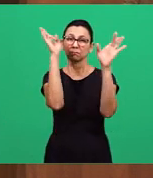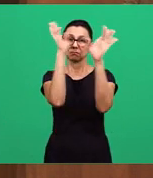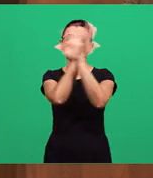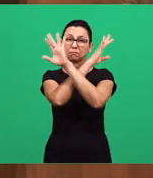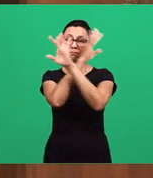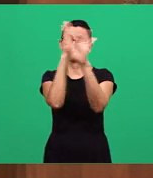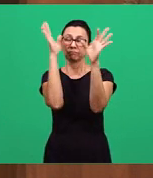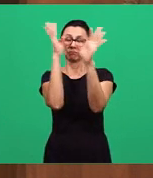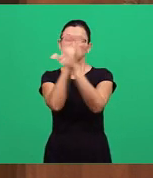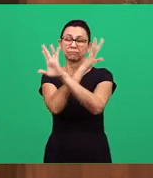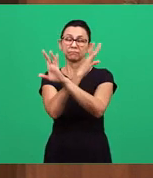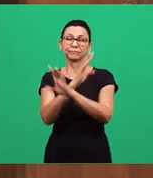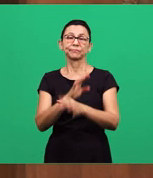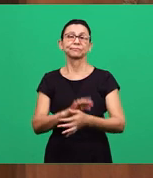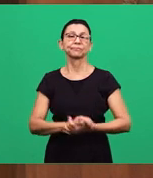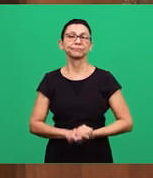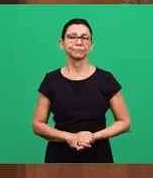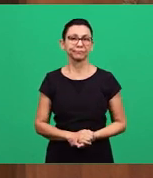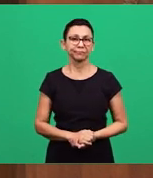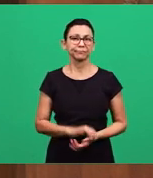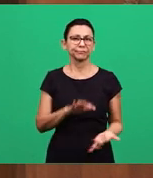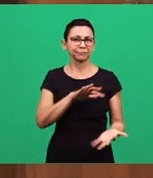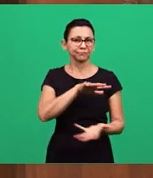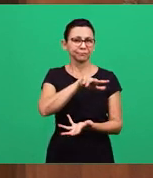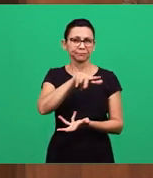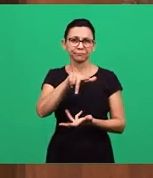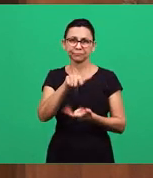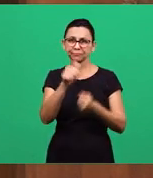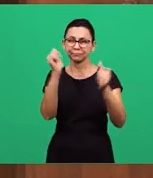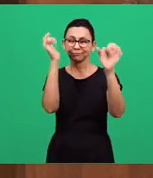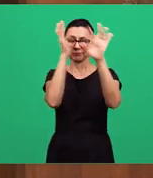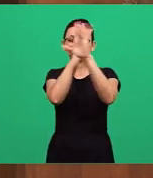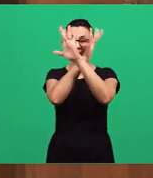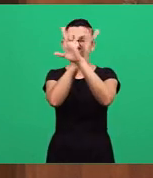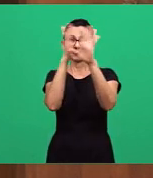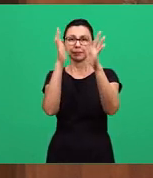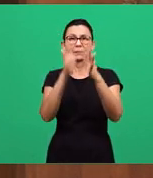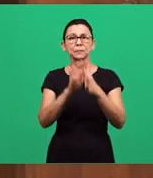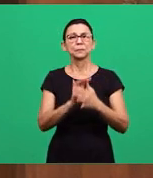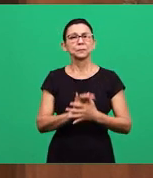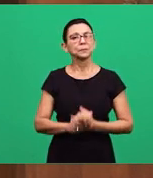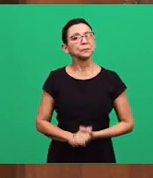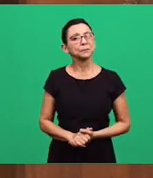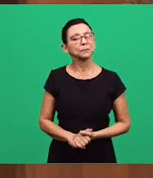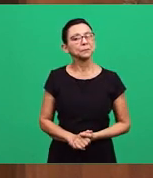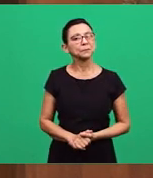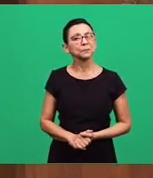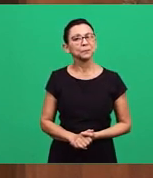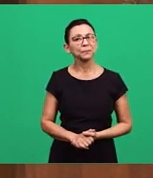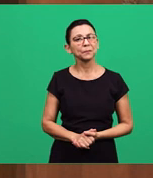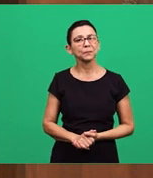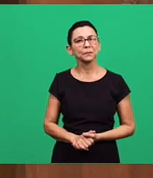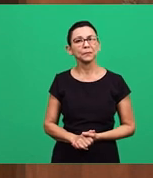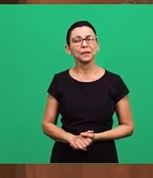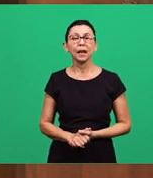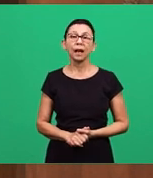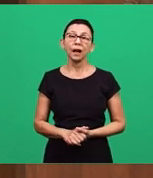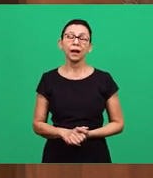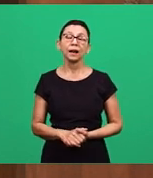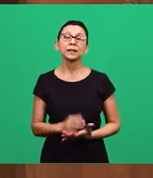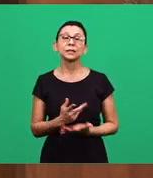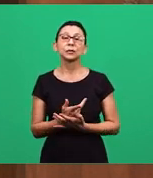el mundo dormía en aquella época. Y esto solamente una cantidad pequeña